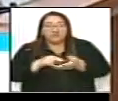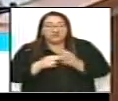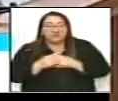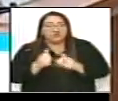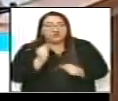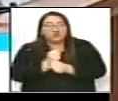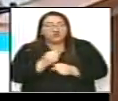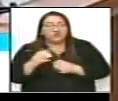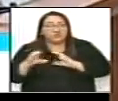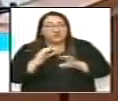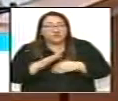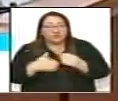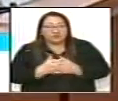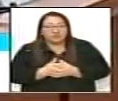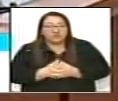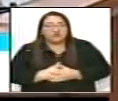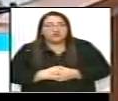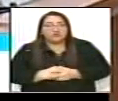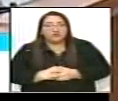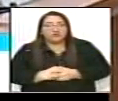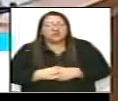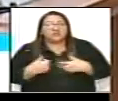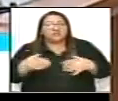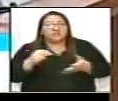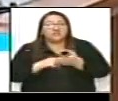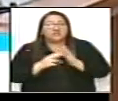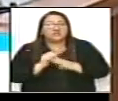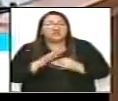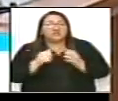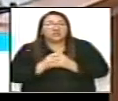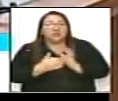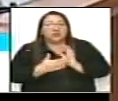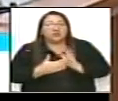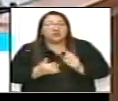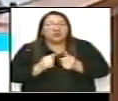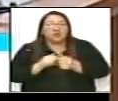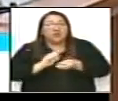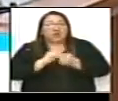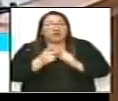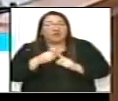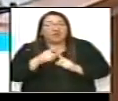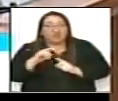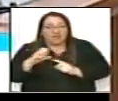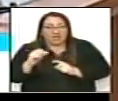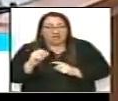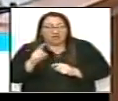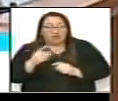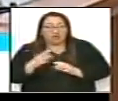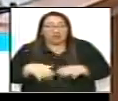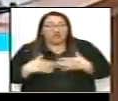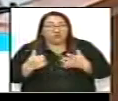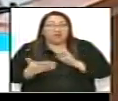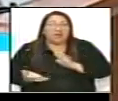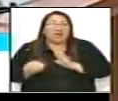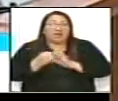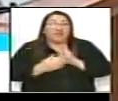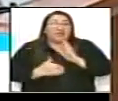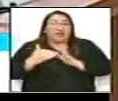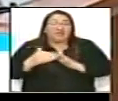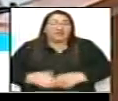las conversaciones entre la concesionaria y el concedente para experimentar el cambio tecnológico y una posible adenda